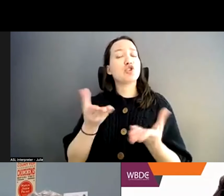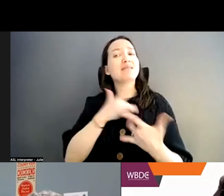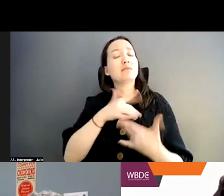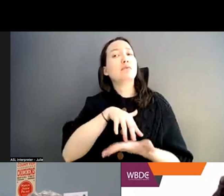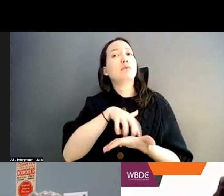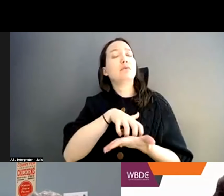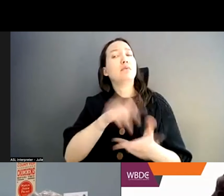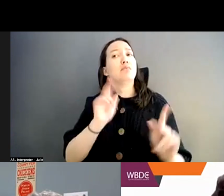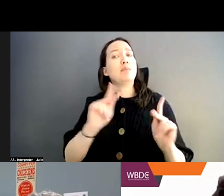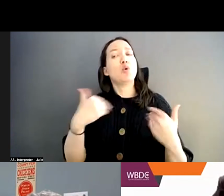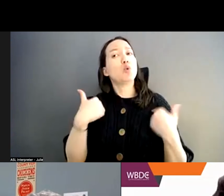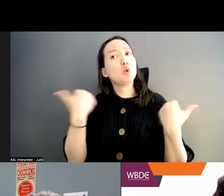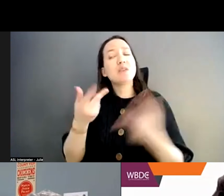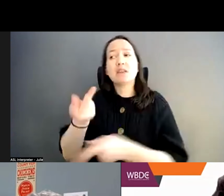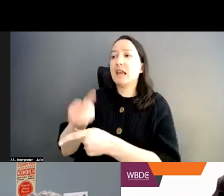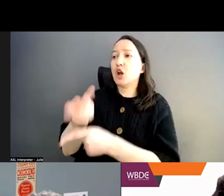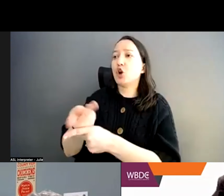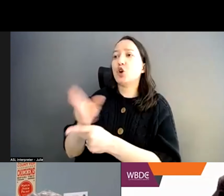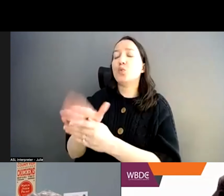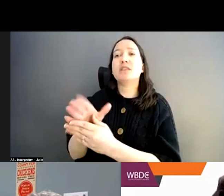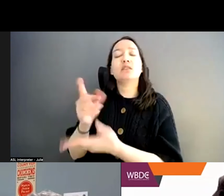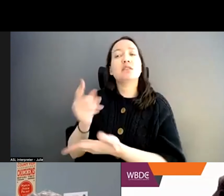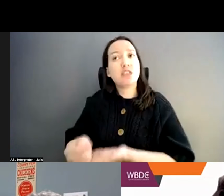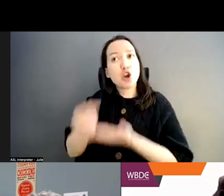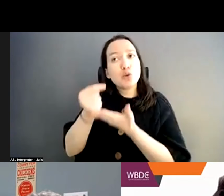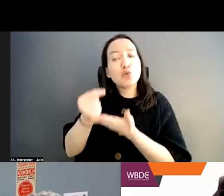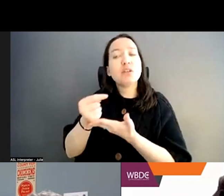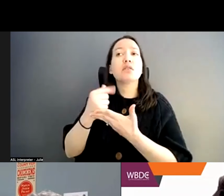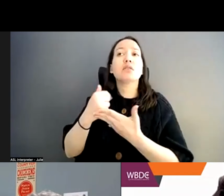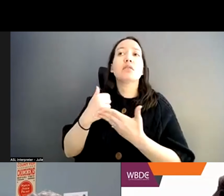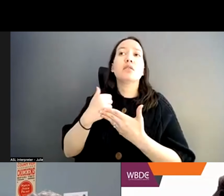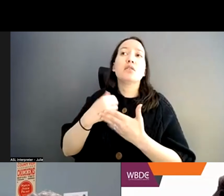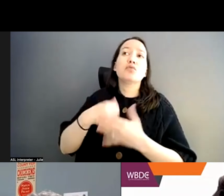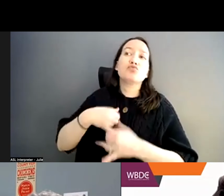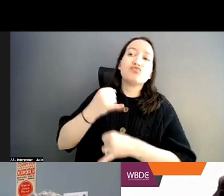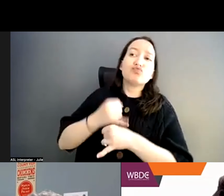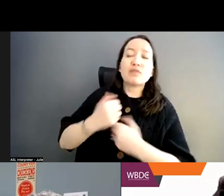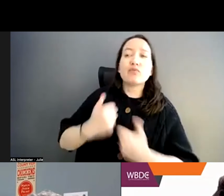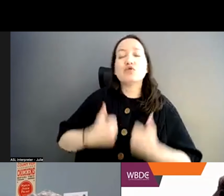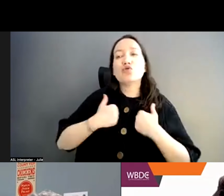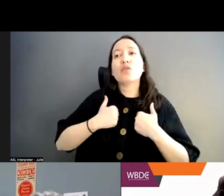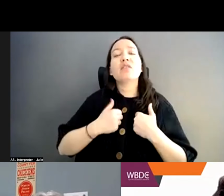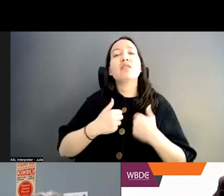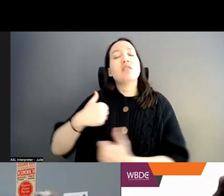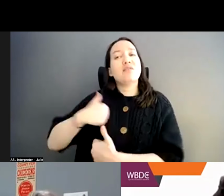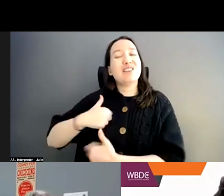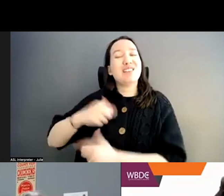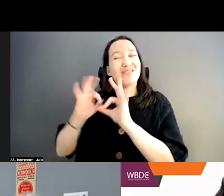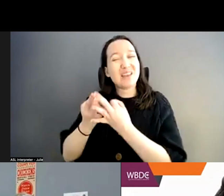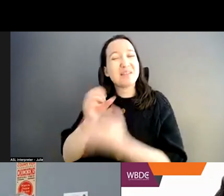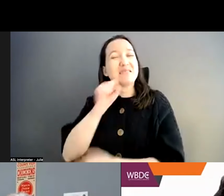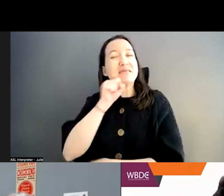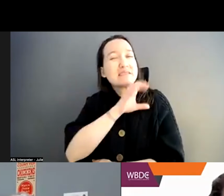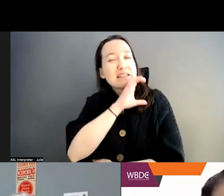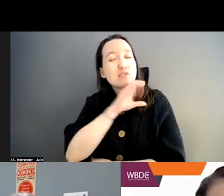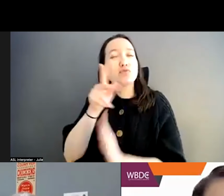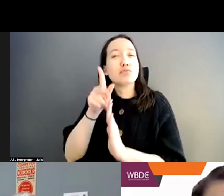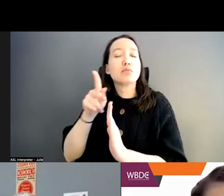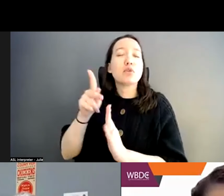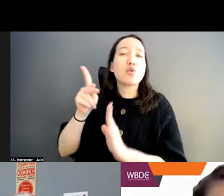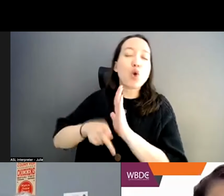sin ánimo de lucro, es una población muy vulnerable. Es un programa muy terapéutico residencial, familias de